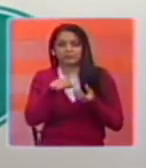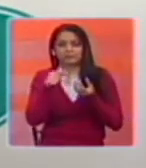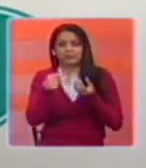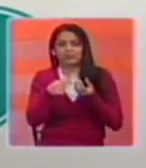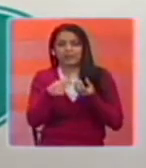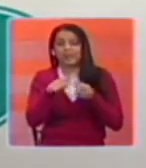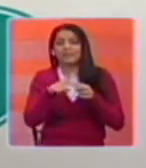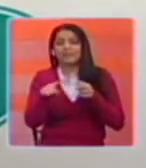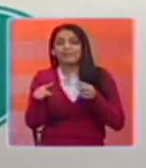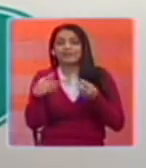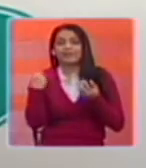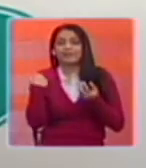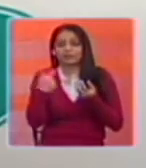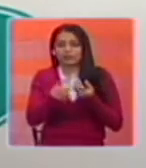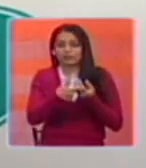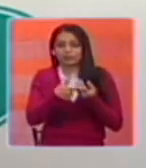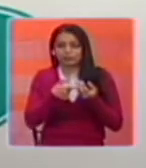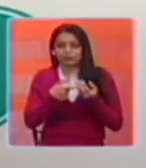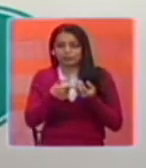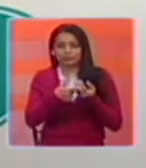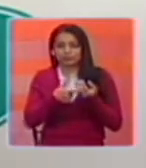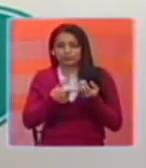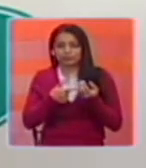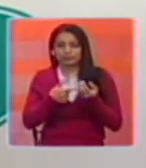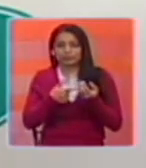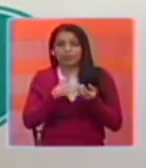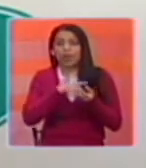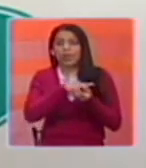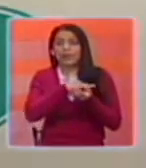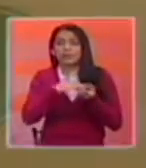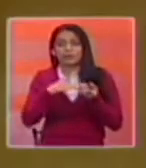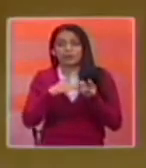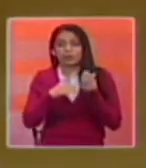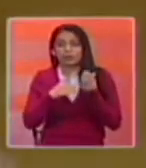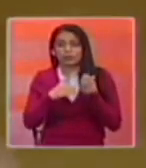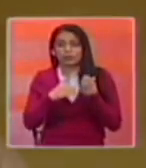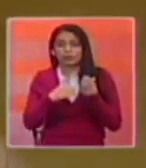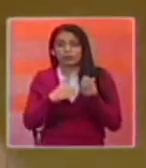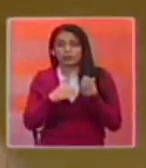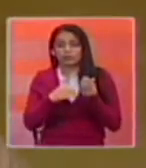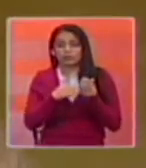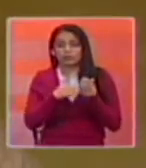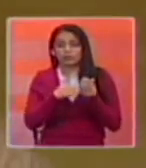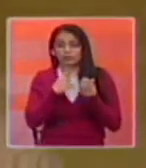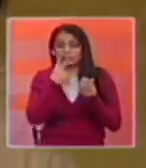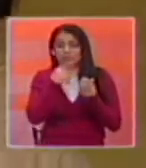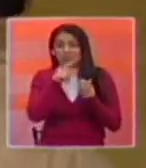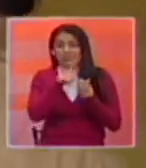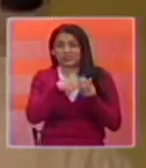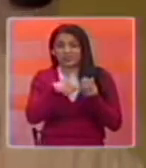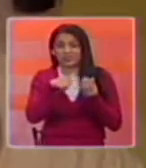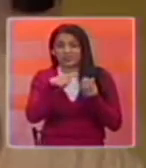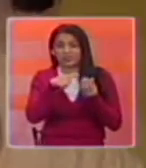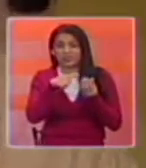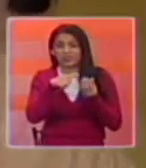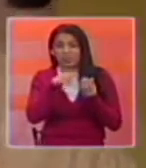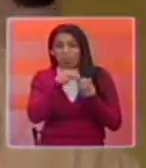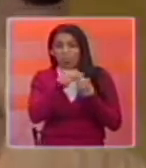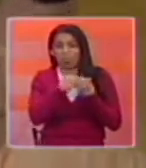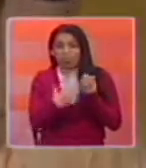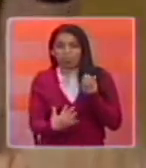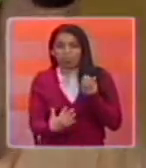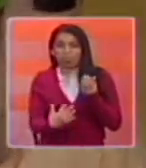abajo. Entonces yo estos cupcakes solo los relleno hasta la mitad, no 3/4. Pero si no tuvieran esta ranurita y